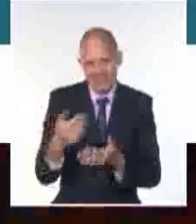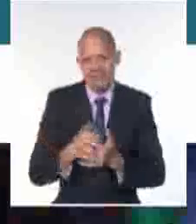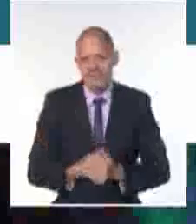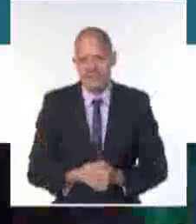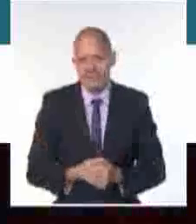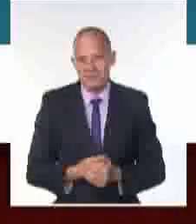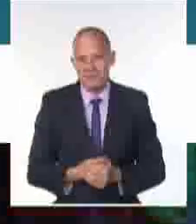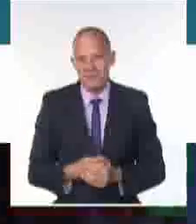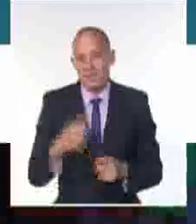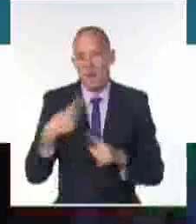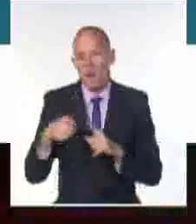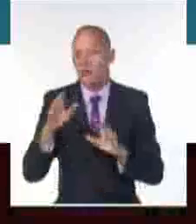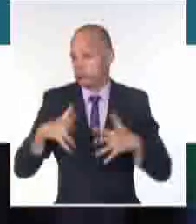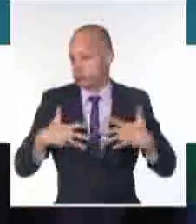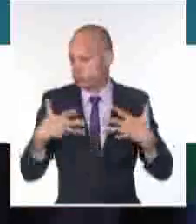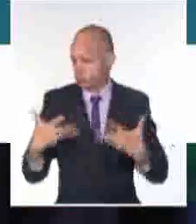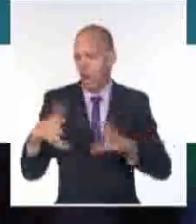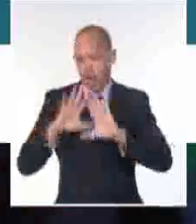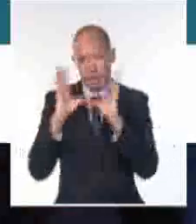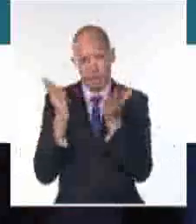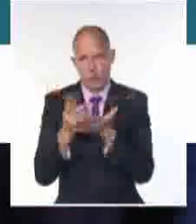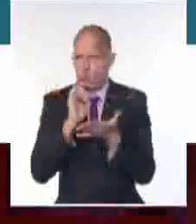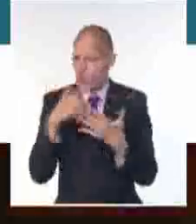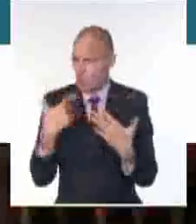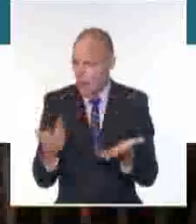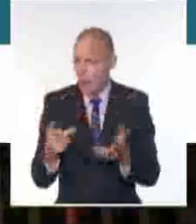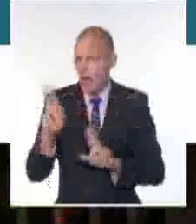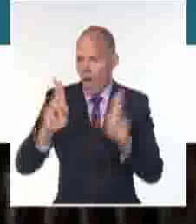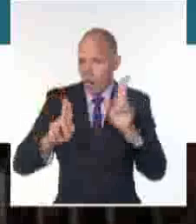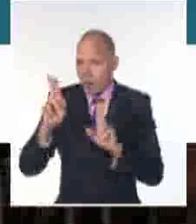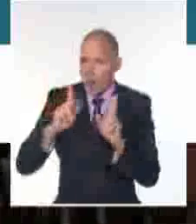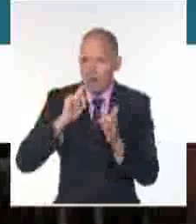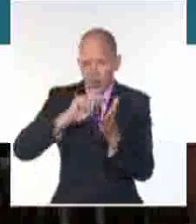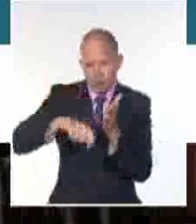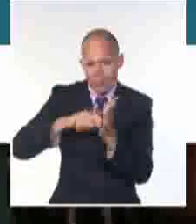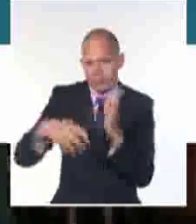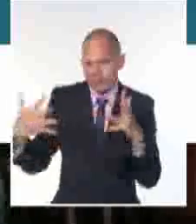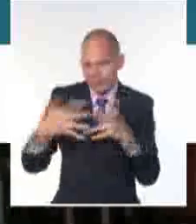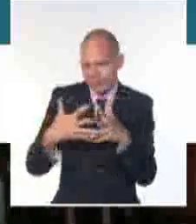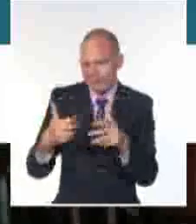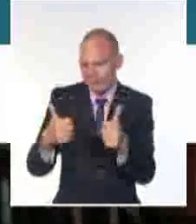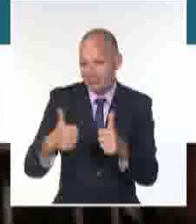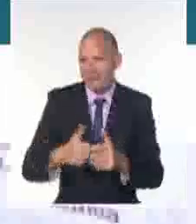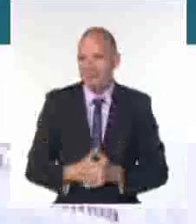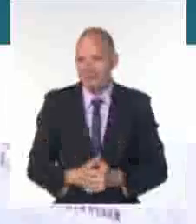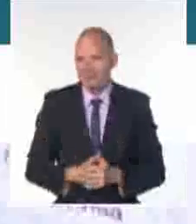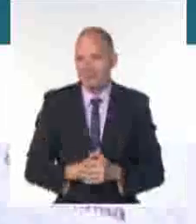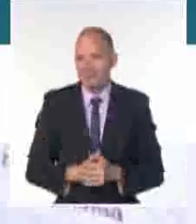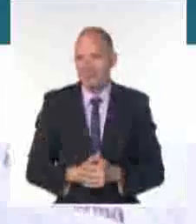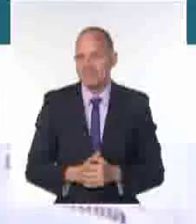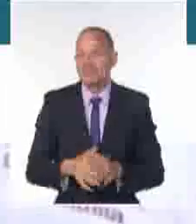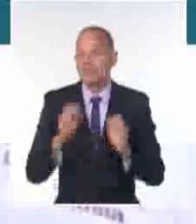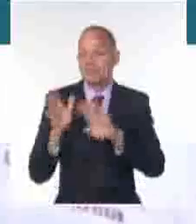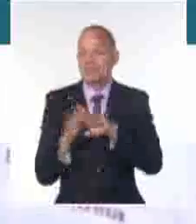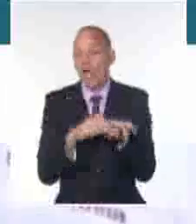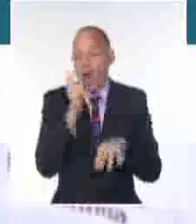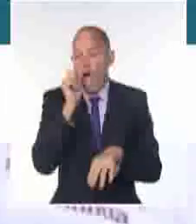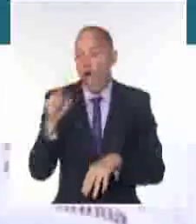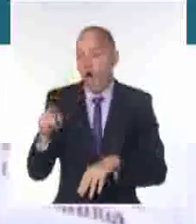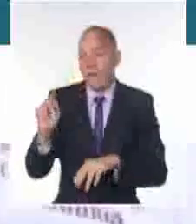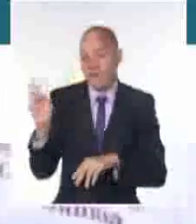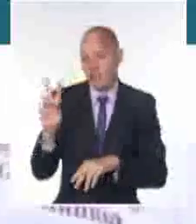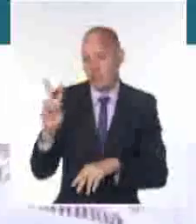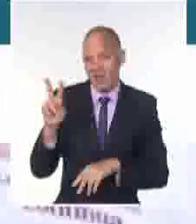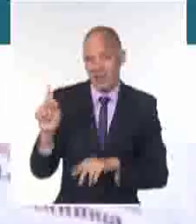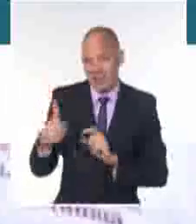también confirmó la disposición de avanzar en áreas de mutuo interés para las relaciones bilaterales el jefe de estado venezolano Nicolás Maduro el actual